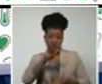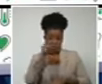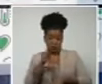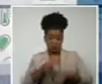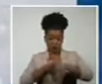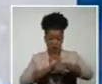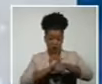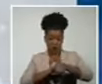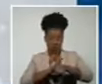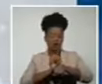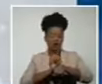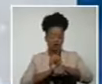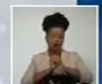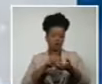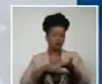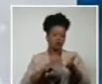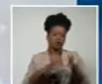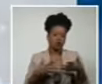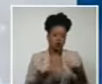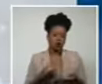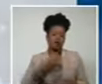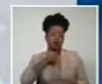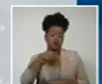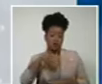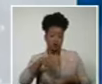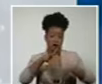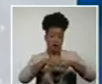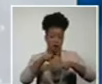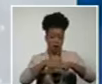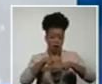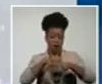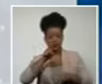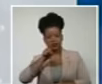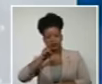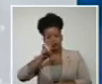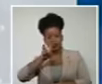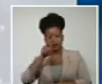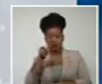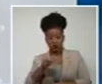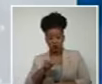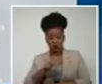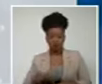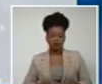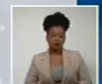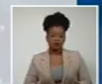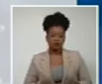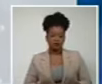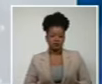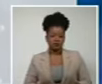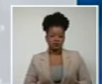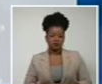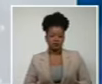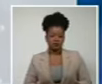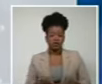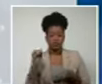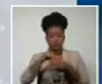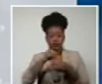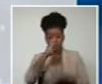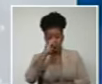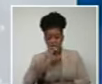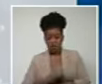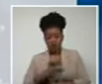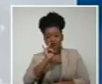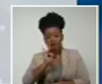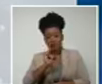Hablamos en este caso de La Habana con 13, incluido un niño de 7 años y otro de